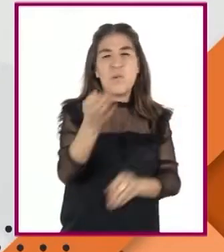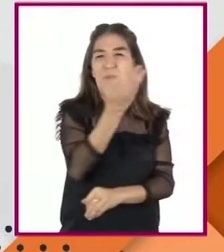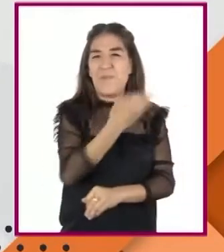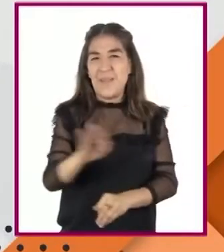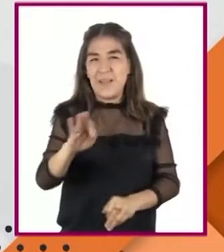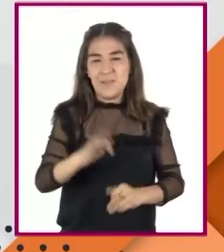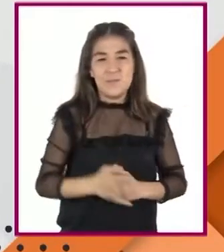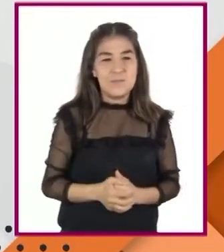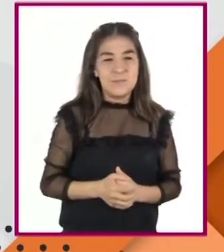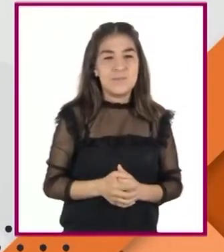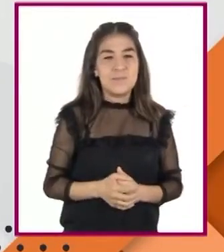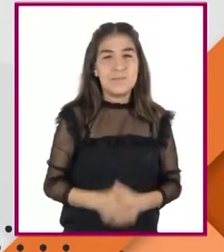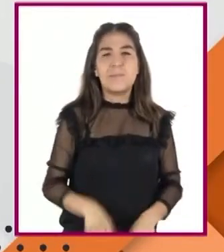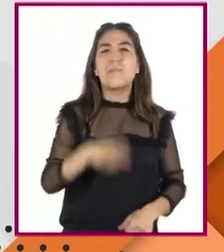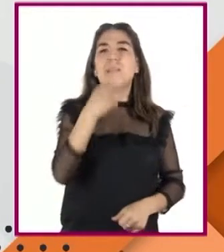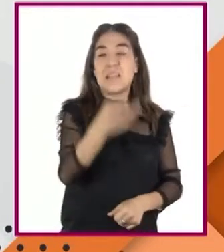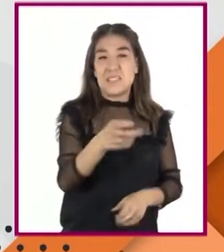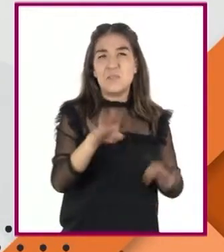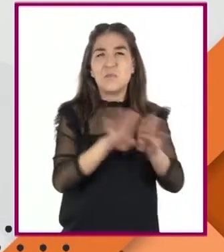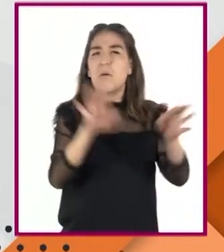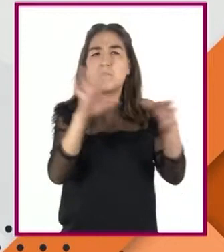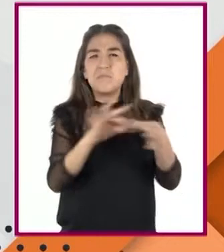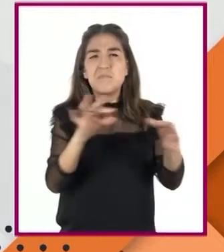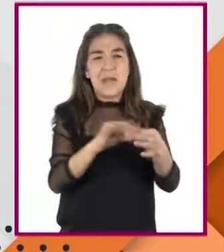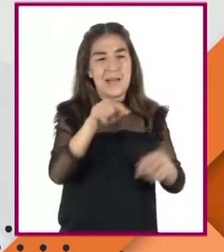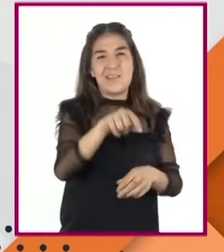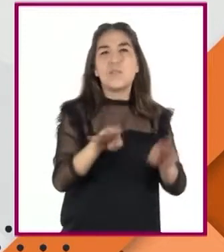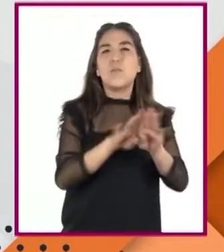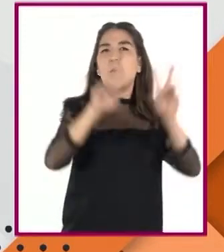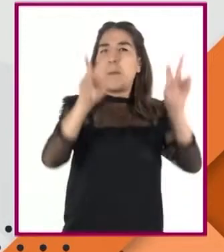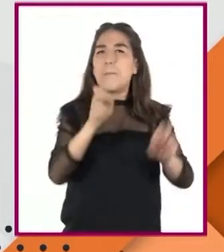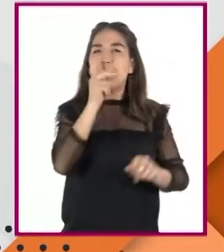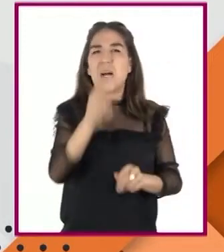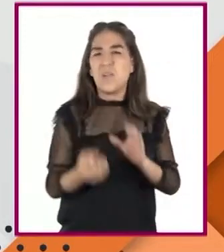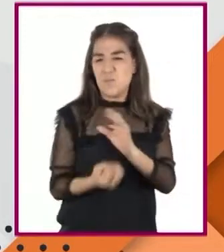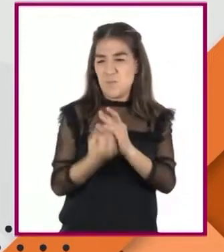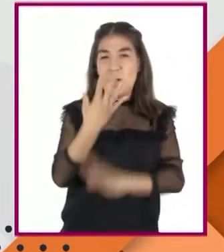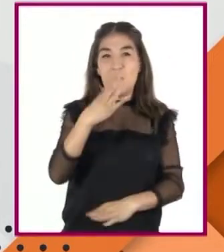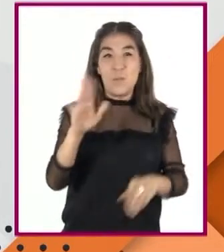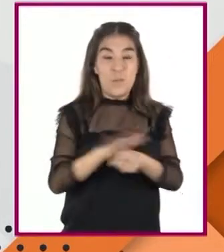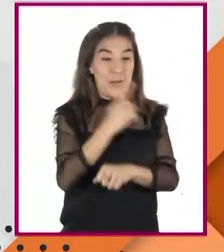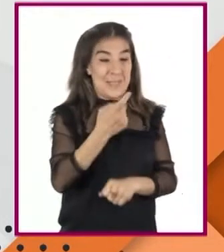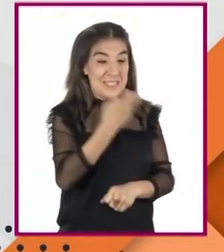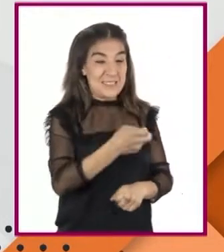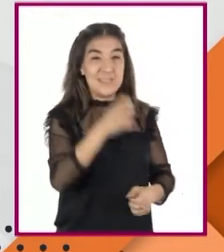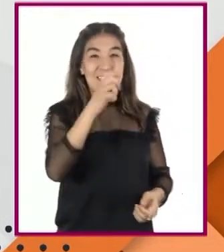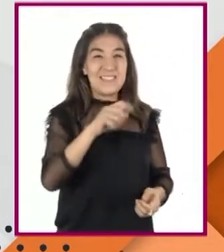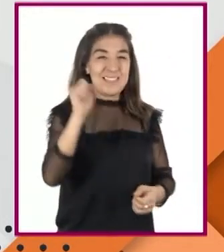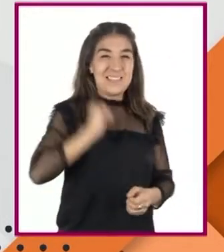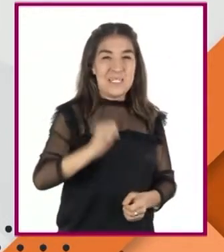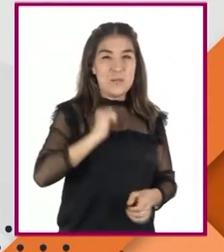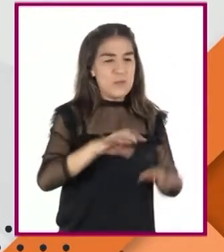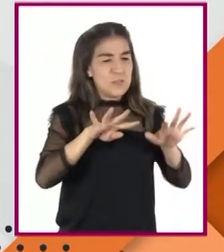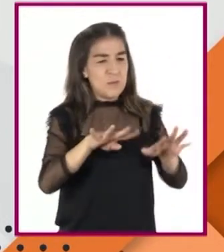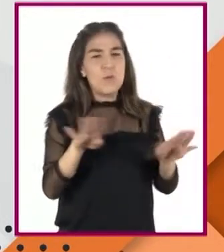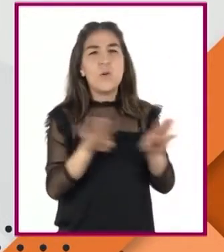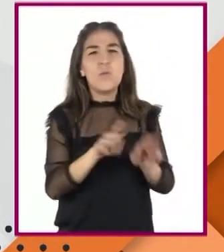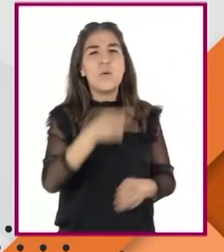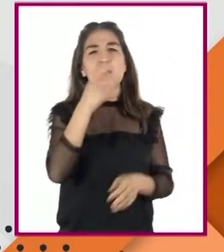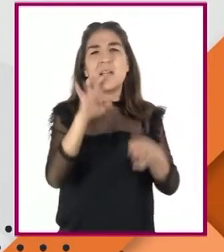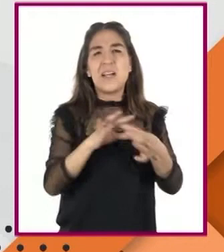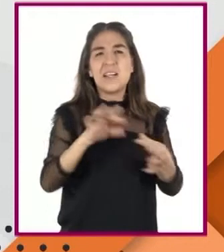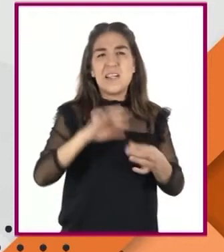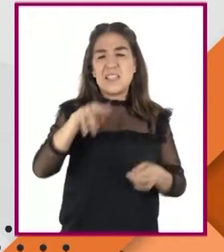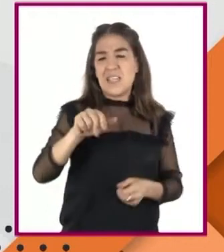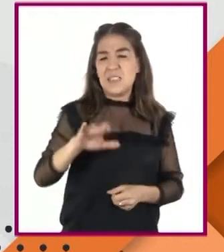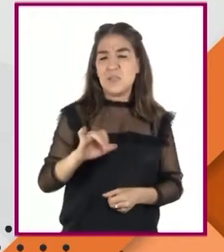Ese fenómeno era nuevo, ya que durante la mayor parte del siglo XIX, el nacionalismo se había identificado